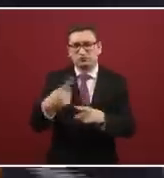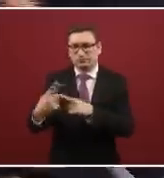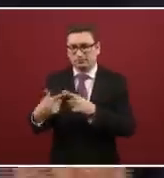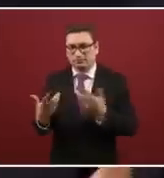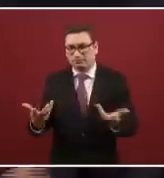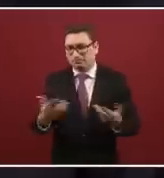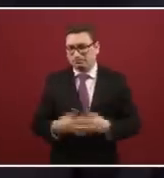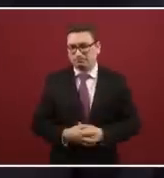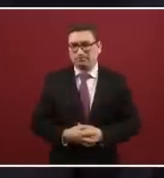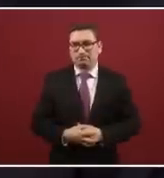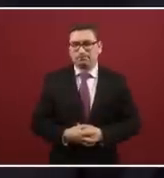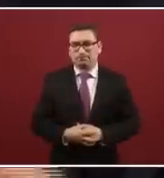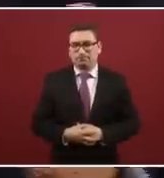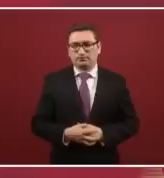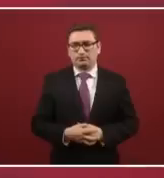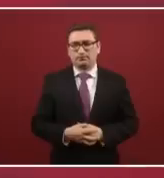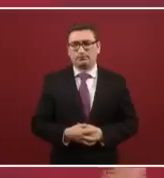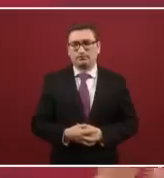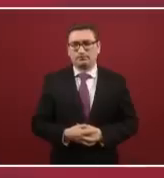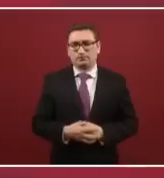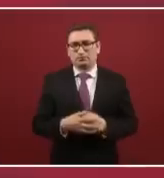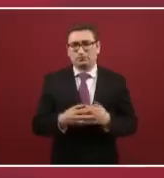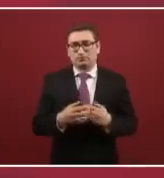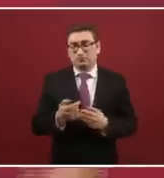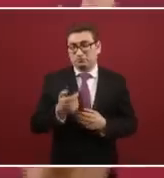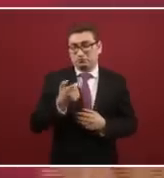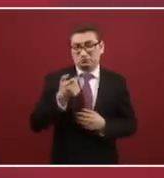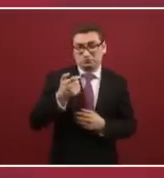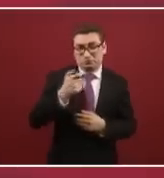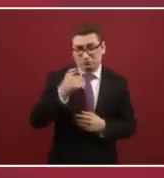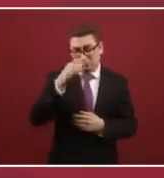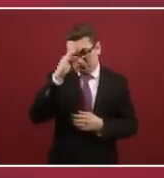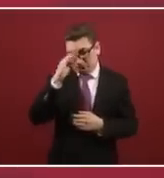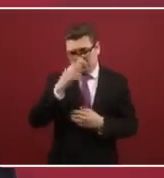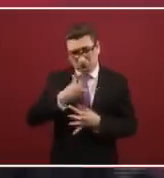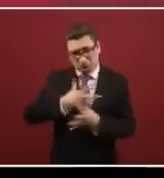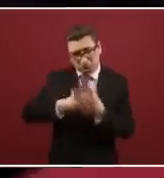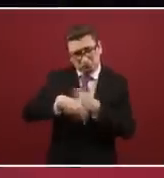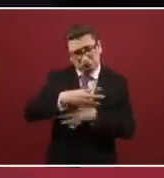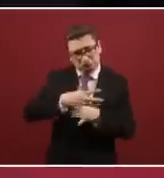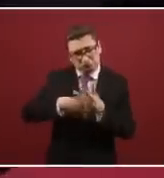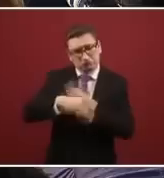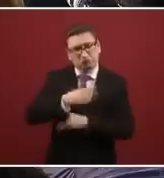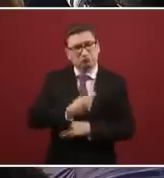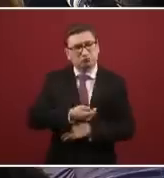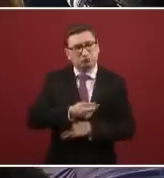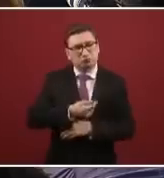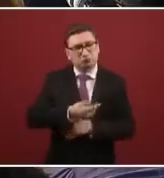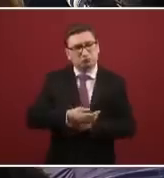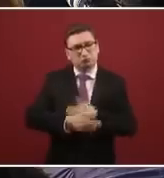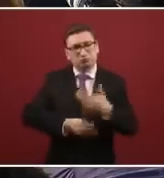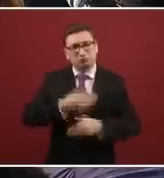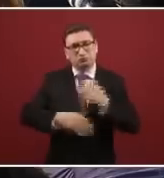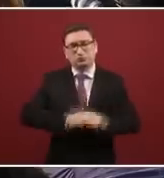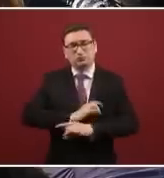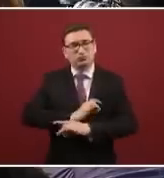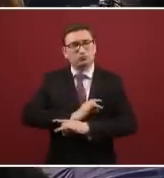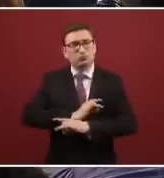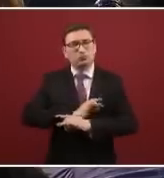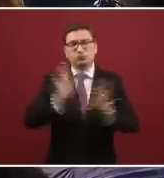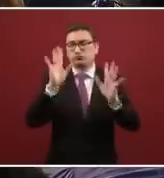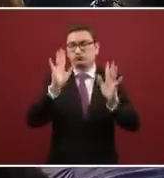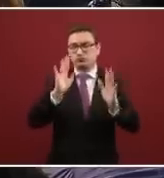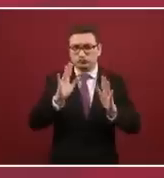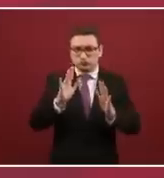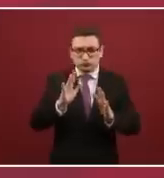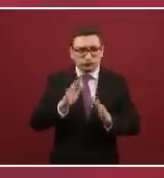casi nada en términos económicos, en términos financieros, y de repente se convirtieron